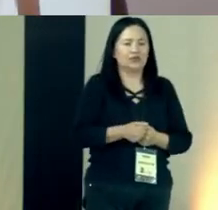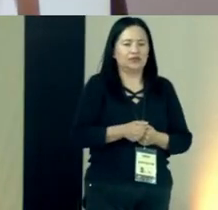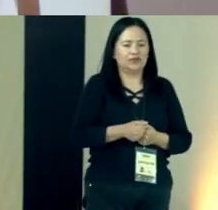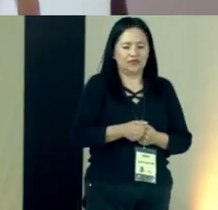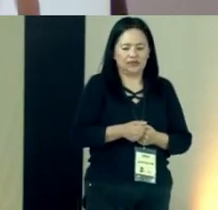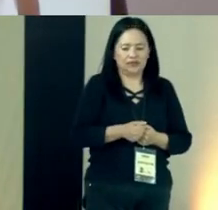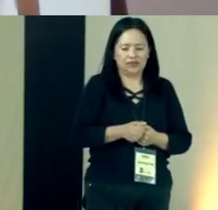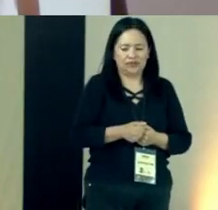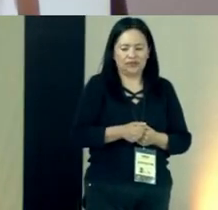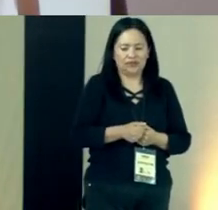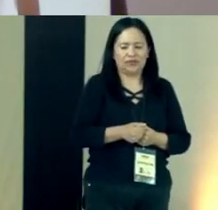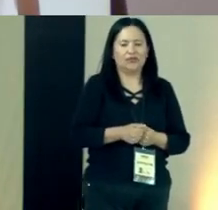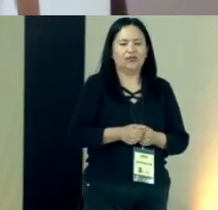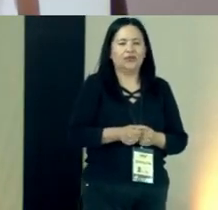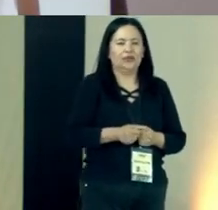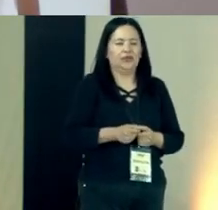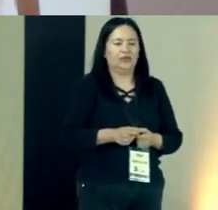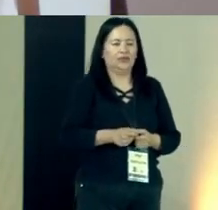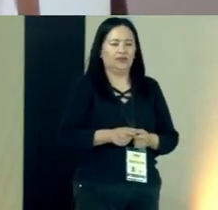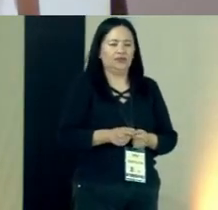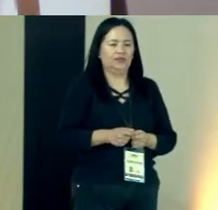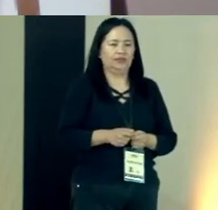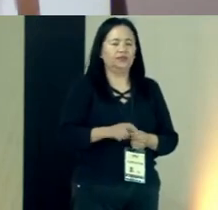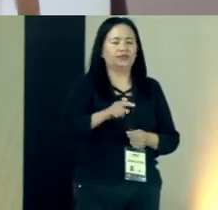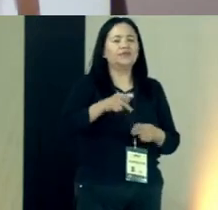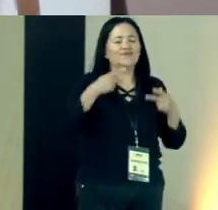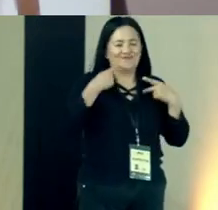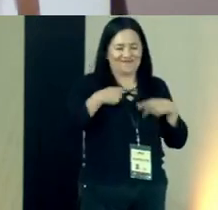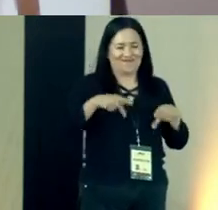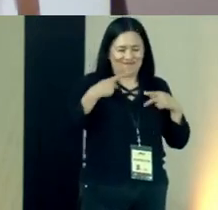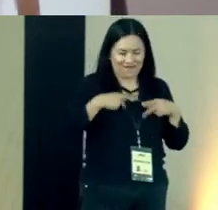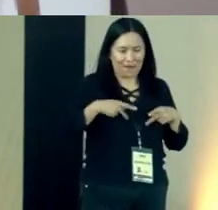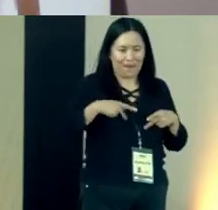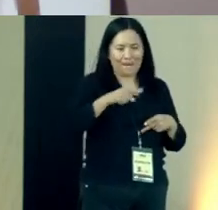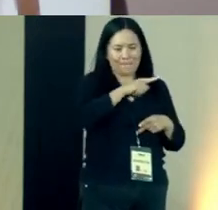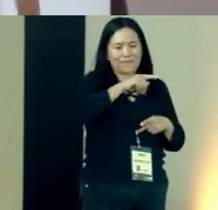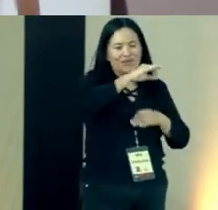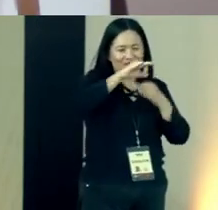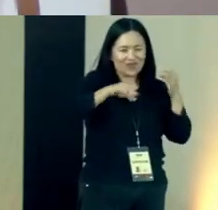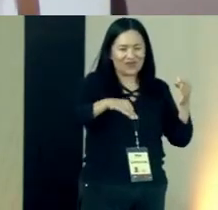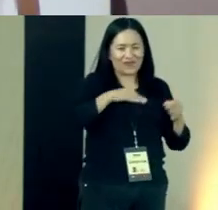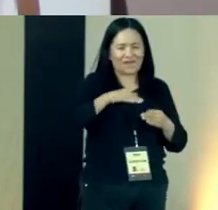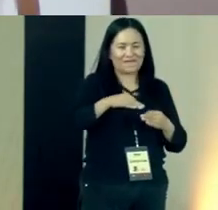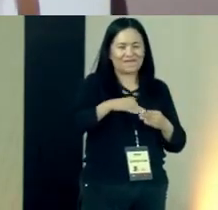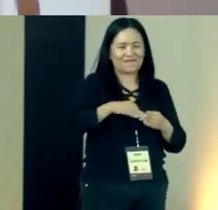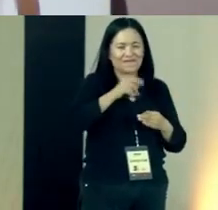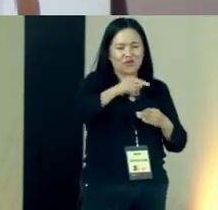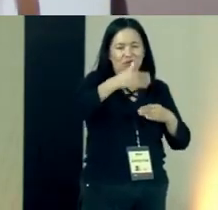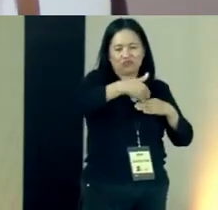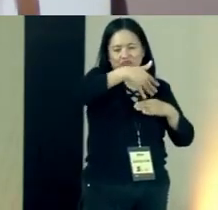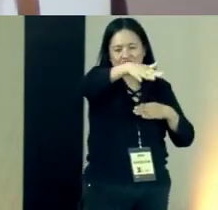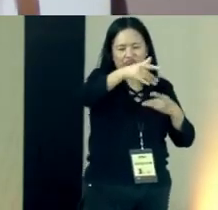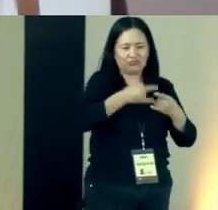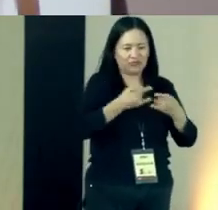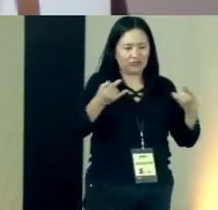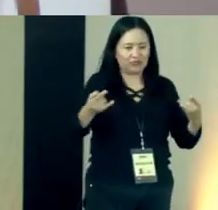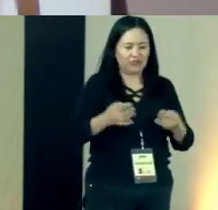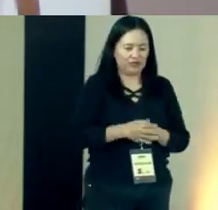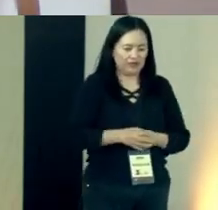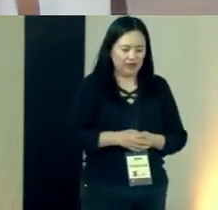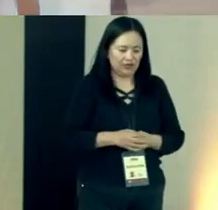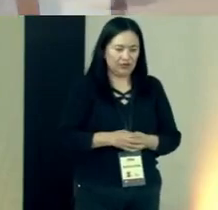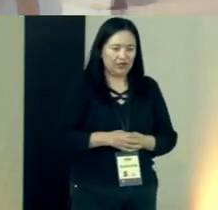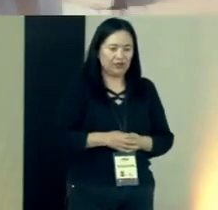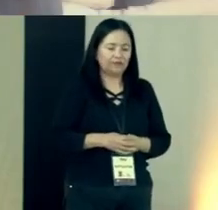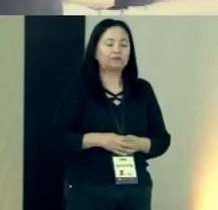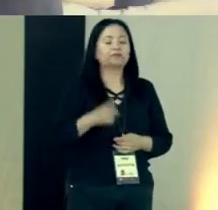le da muchísimas otras dimensiones al personaje y a sus procederes a lo largo de la trama. Que ese es de los